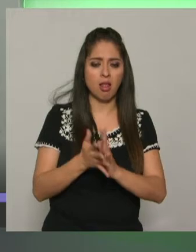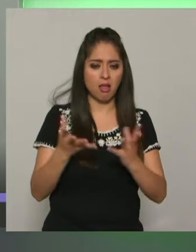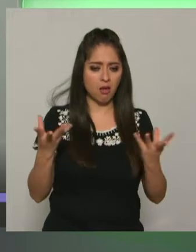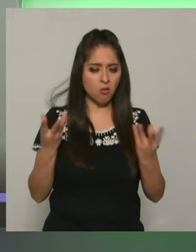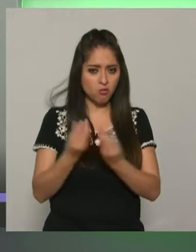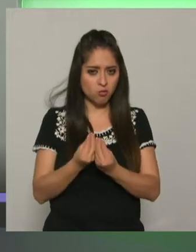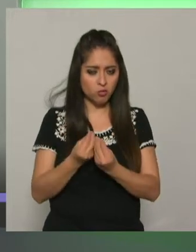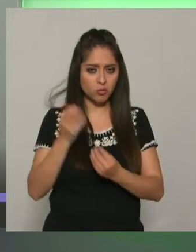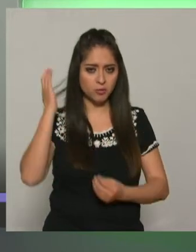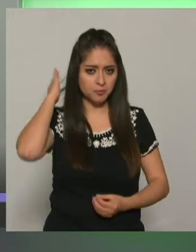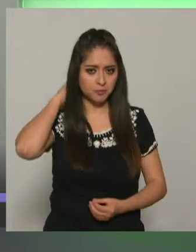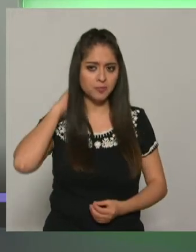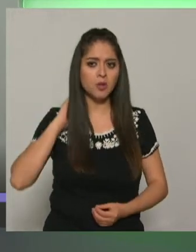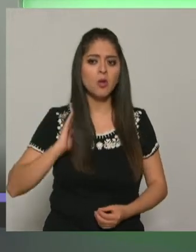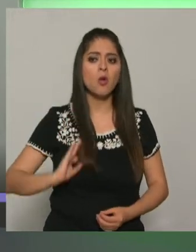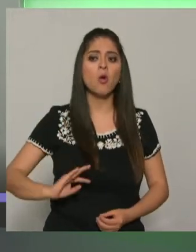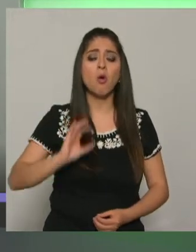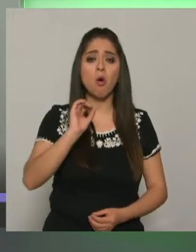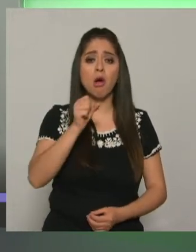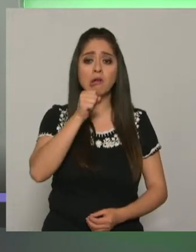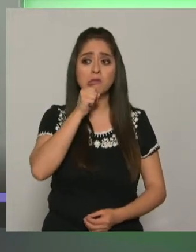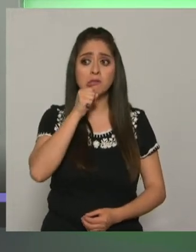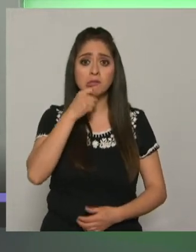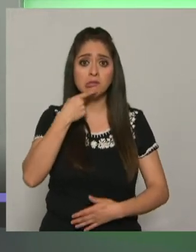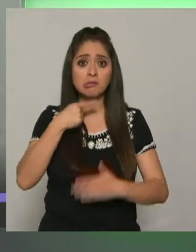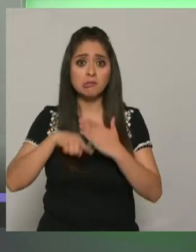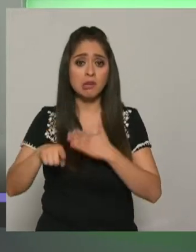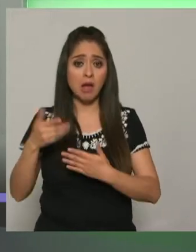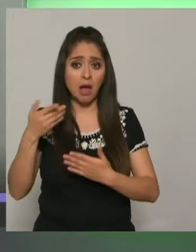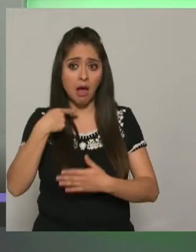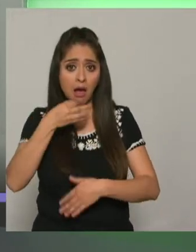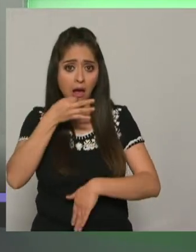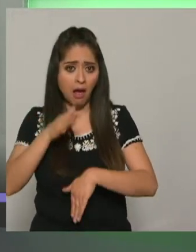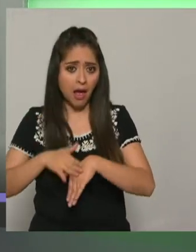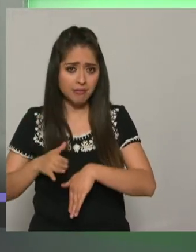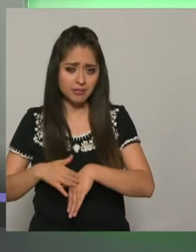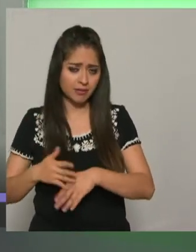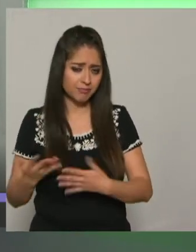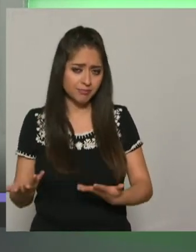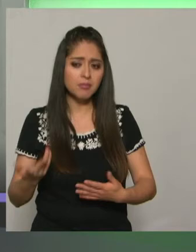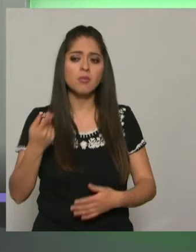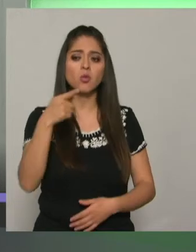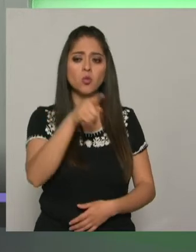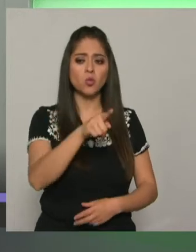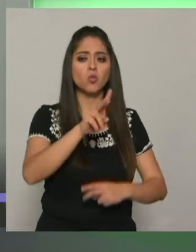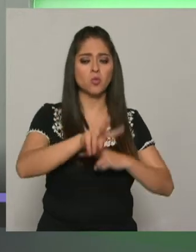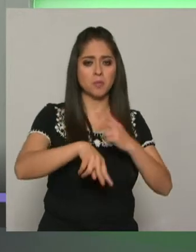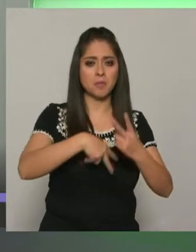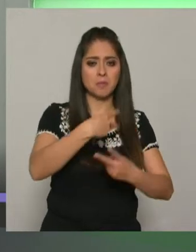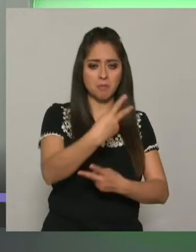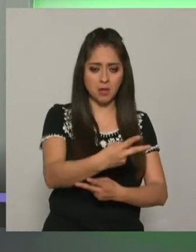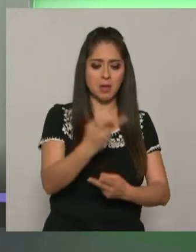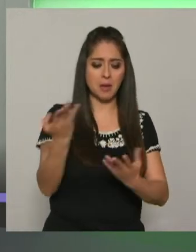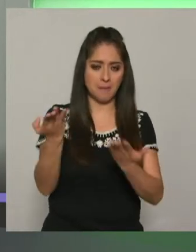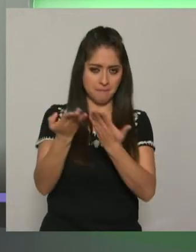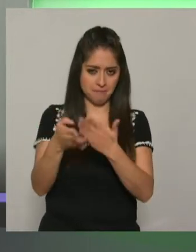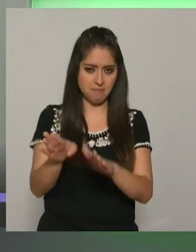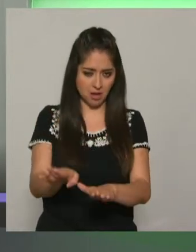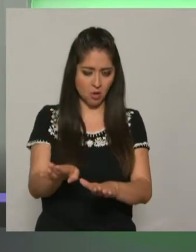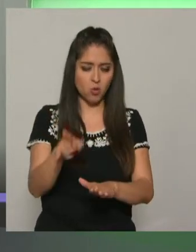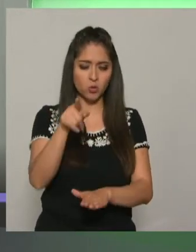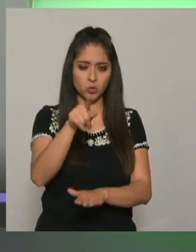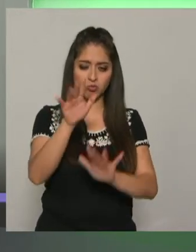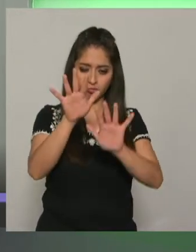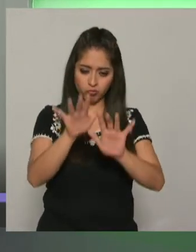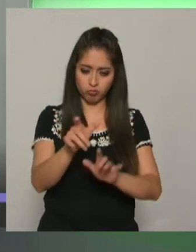o Con el dando crimen, claro. pistas, pero otra vez, cuando vas a una sucursal bancaria, cuando vas a